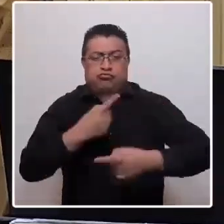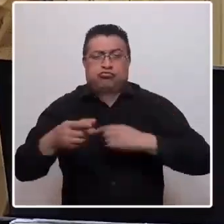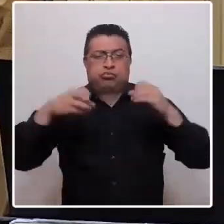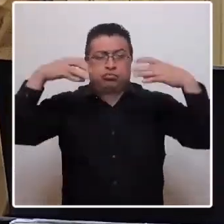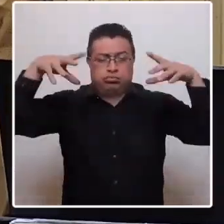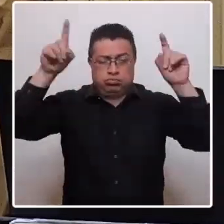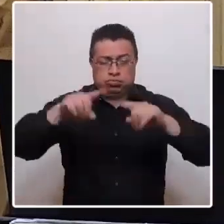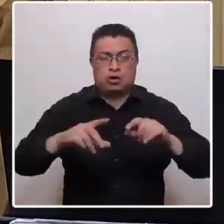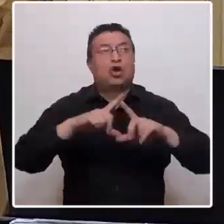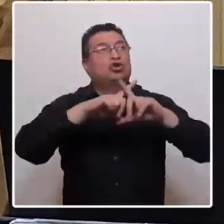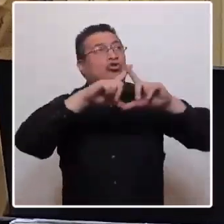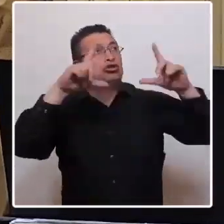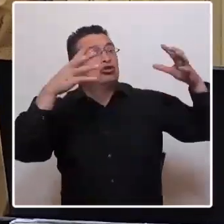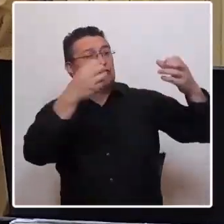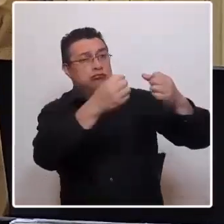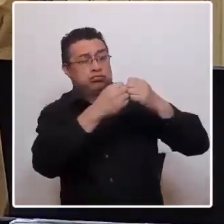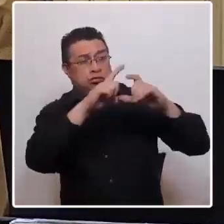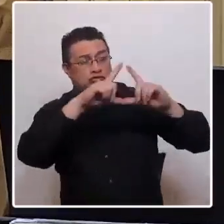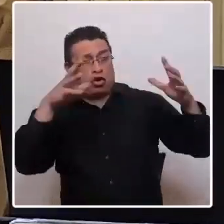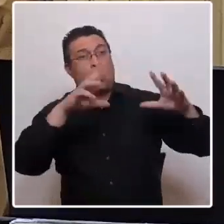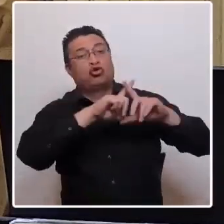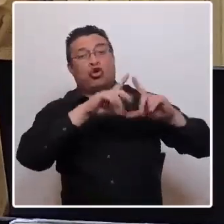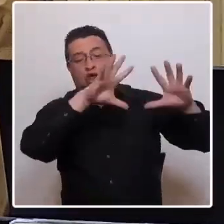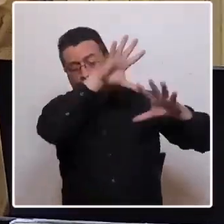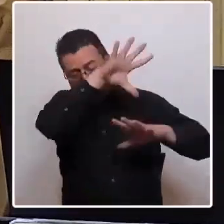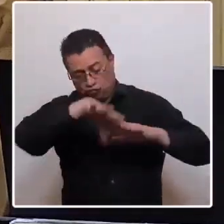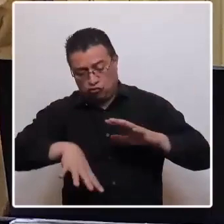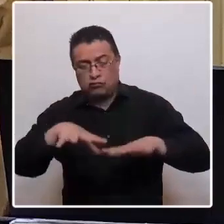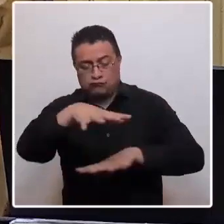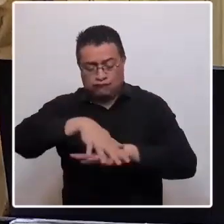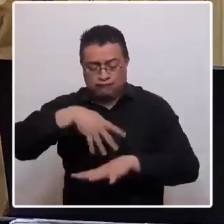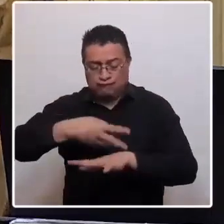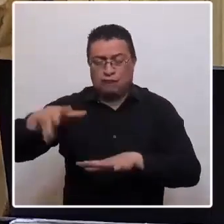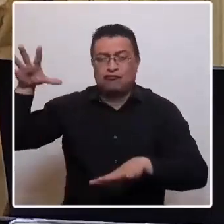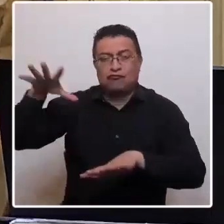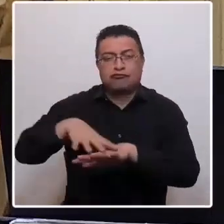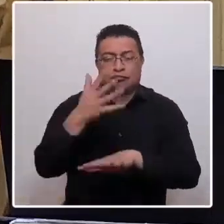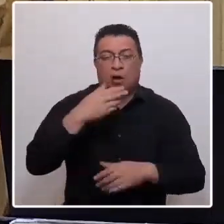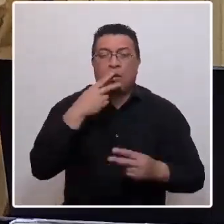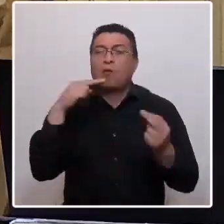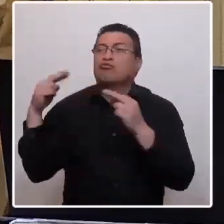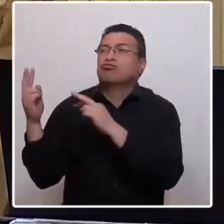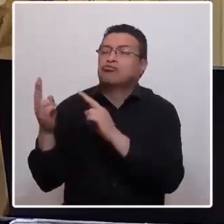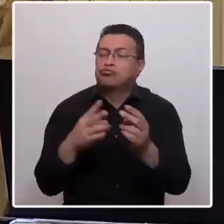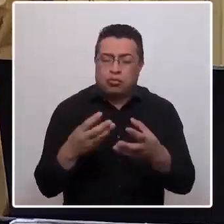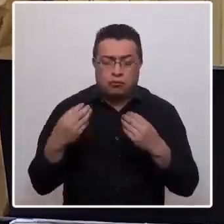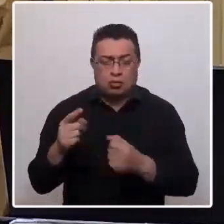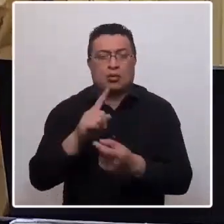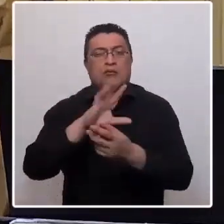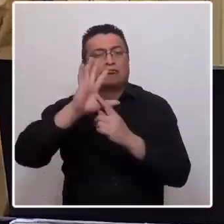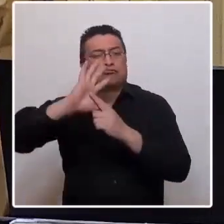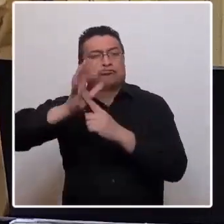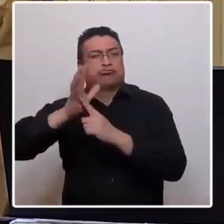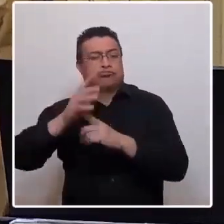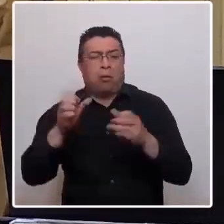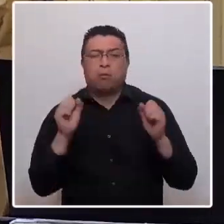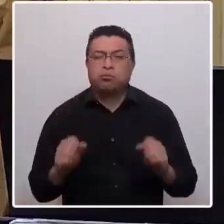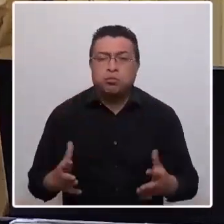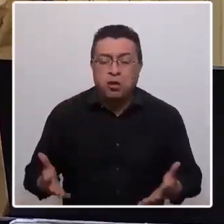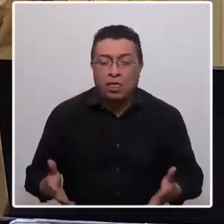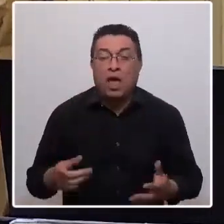cielos despejados y desiertos abiertos que permiten energía solar, corredores de vientos que facultan energía eólica,